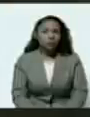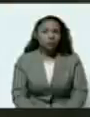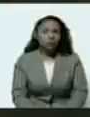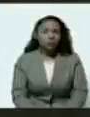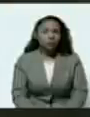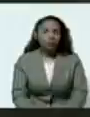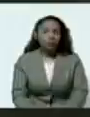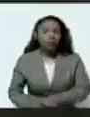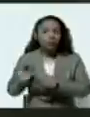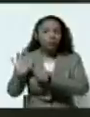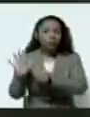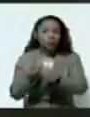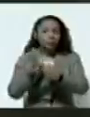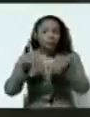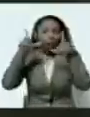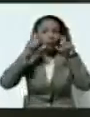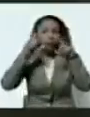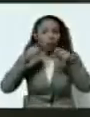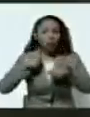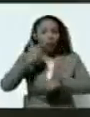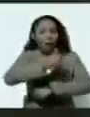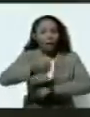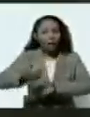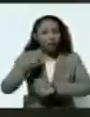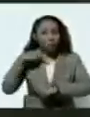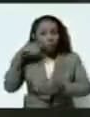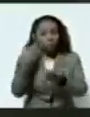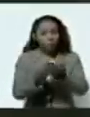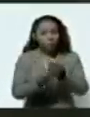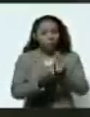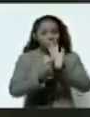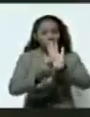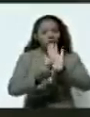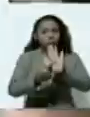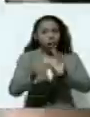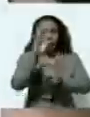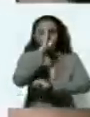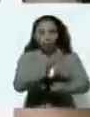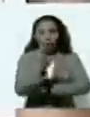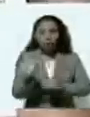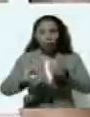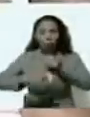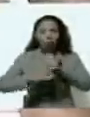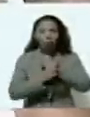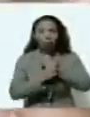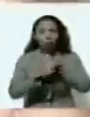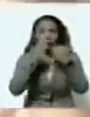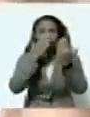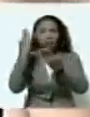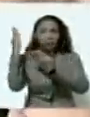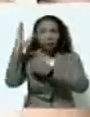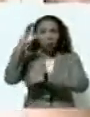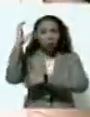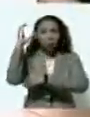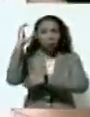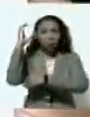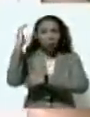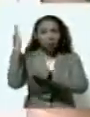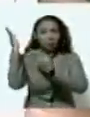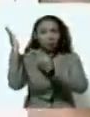cientos de fotos. Yo cada vez que puedo lo muestro. Hay una relación directa de Juan Guaidó con el narcotráfico colombiano. Este grupo lo